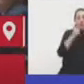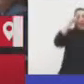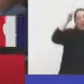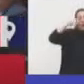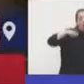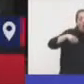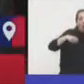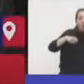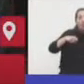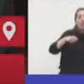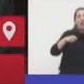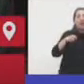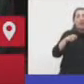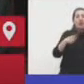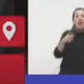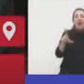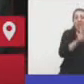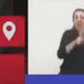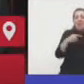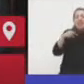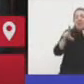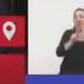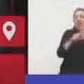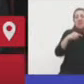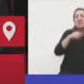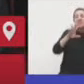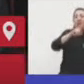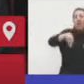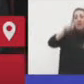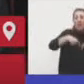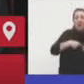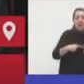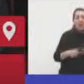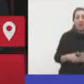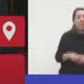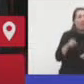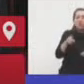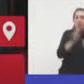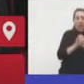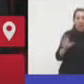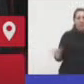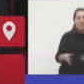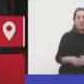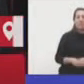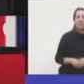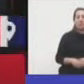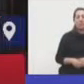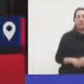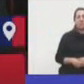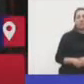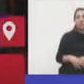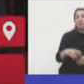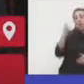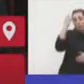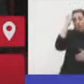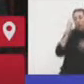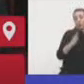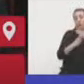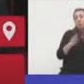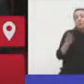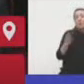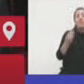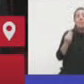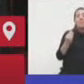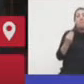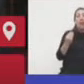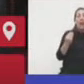nada, harina. Ya. Entonces, digamos, sabemos cómo opera el kirchnerismo, sabemos que, digamos,